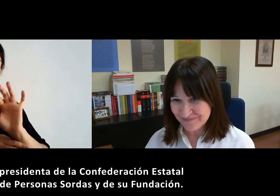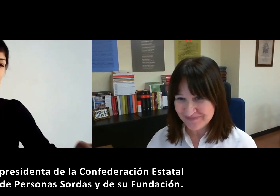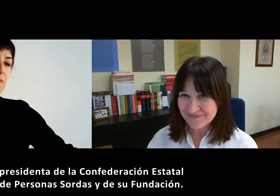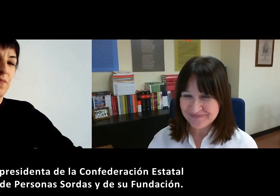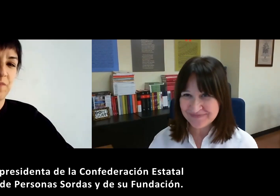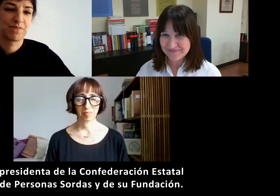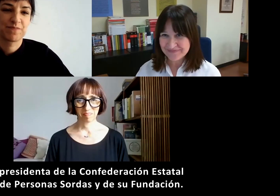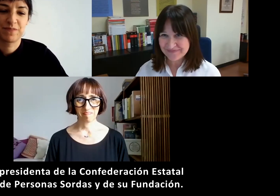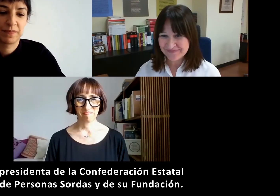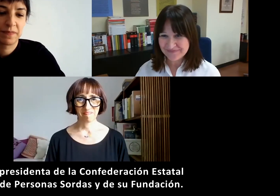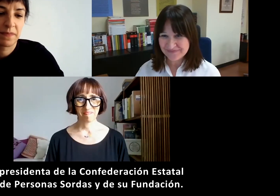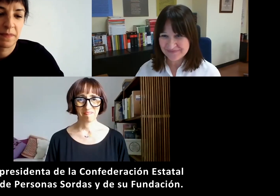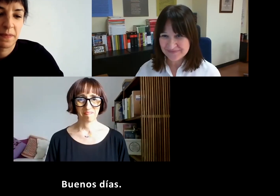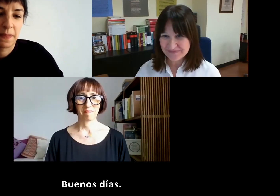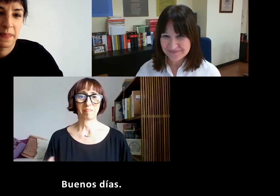fundación.